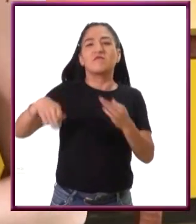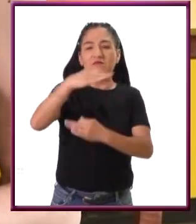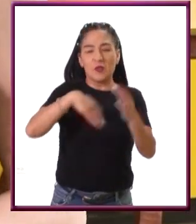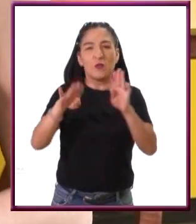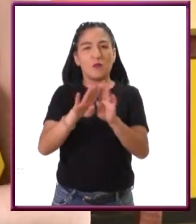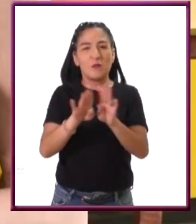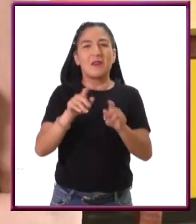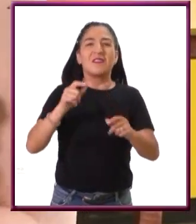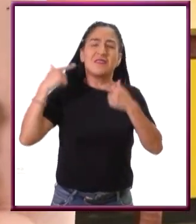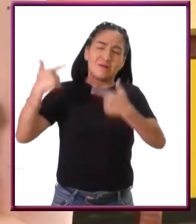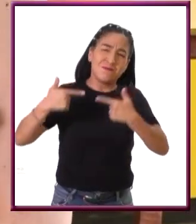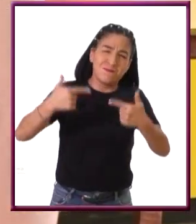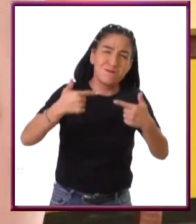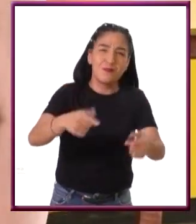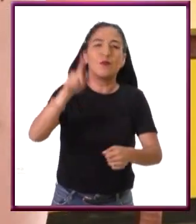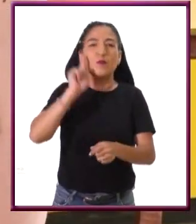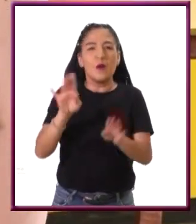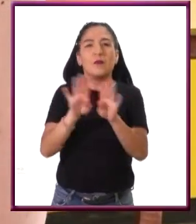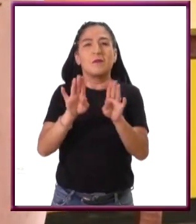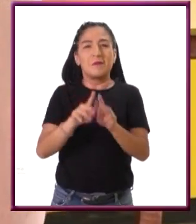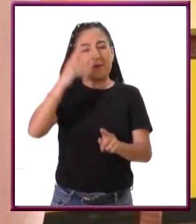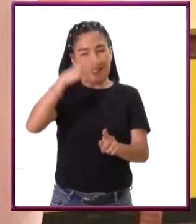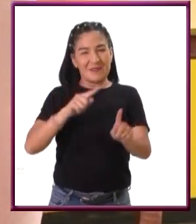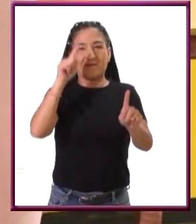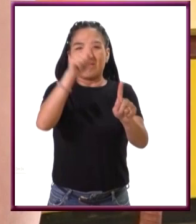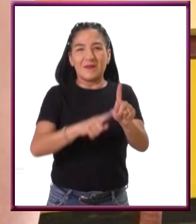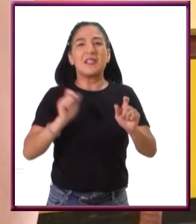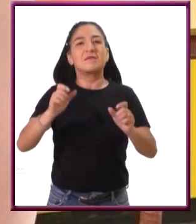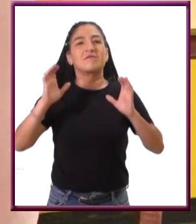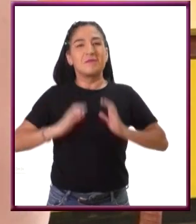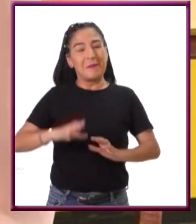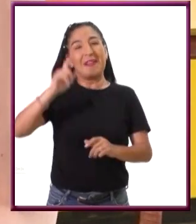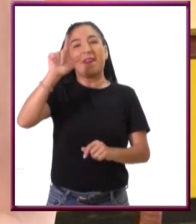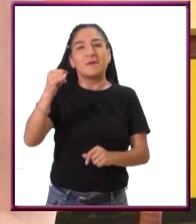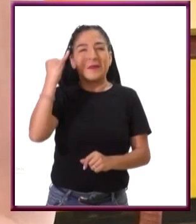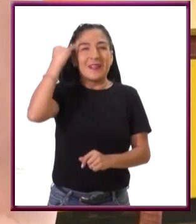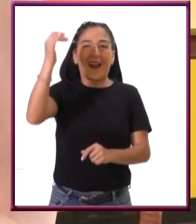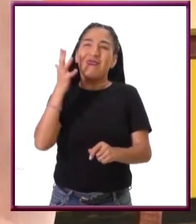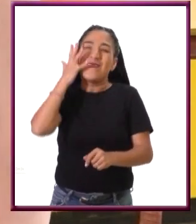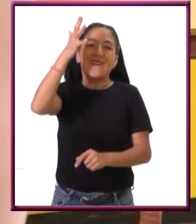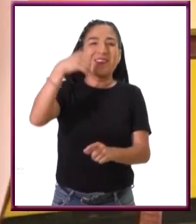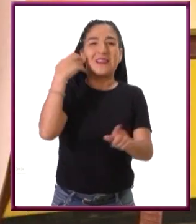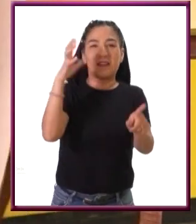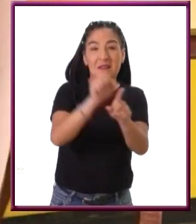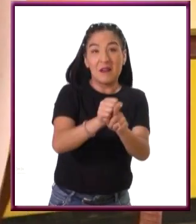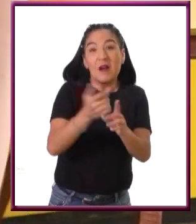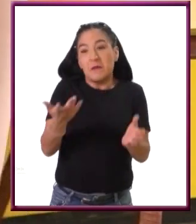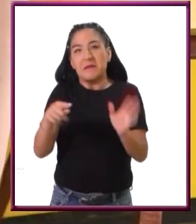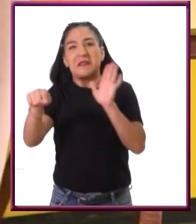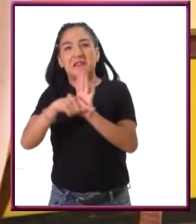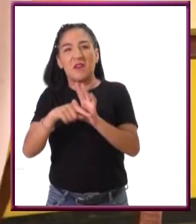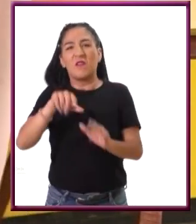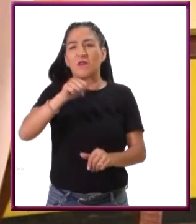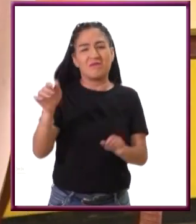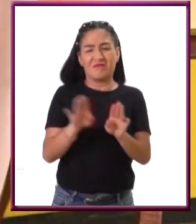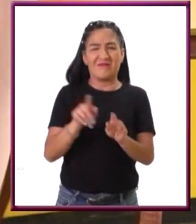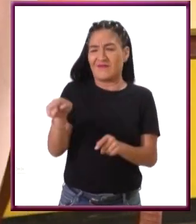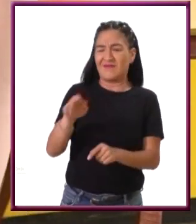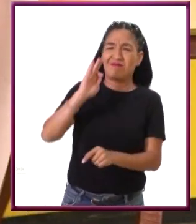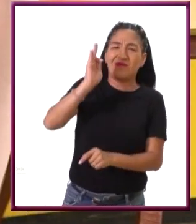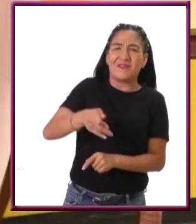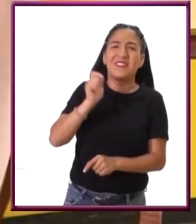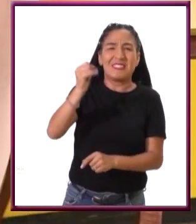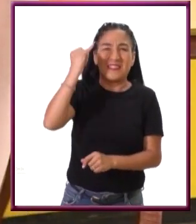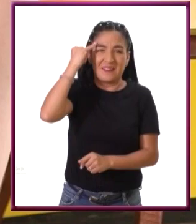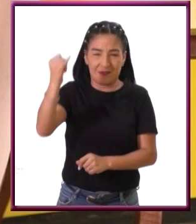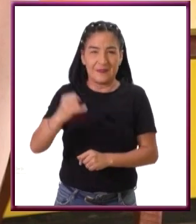a muchas generaciones de mujeres a perseguir rasgos de personalidad descritos como ideales y a considerar negativos a aquellos que no cuadraban